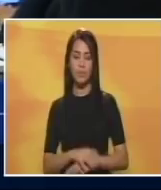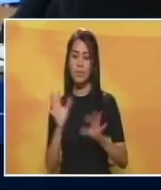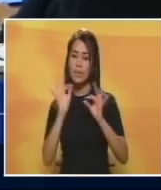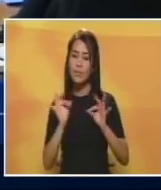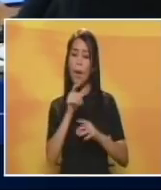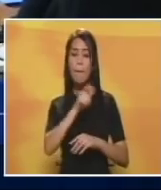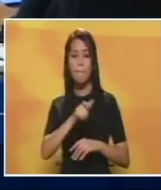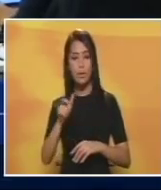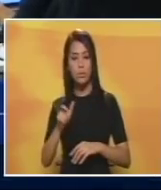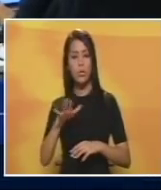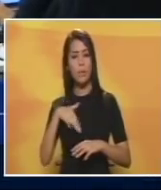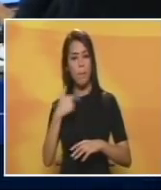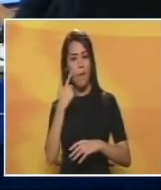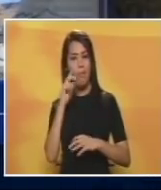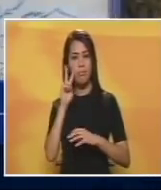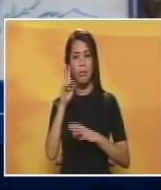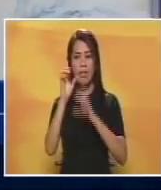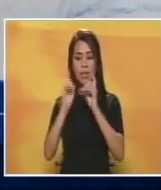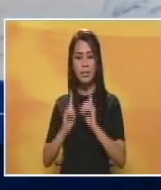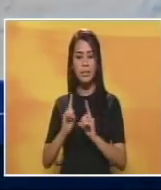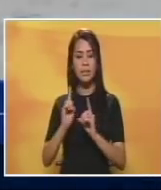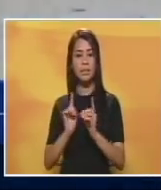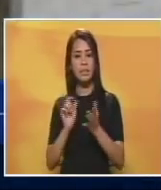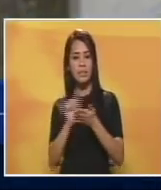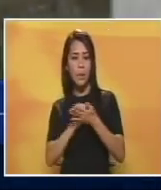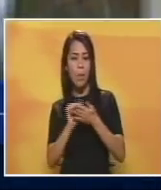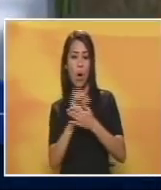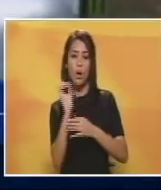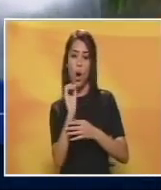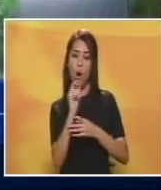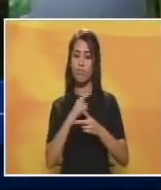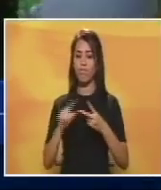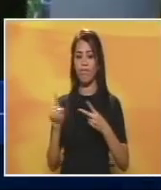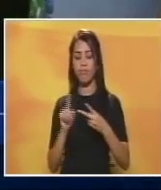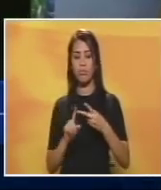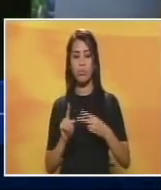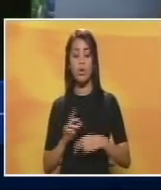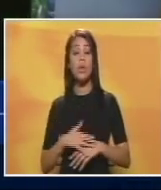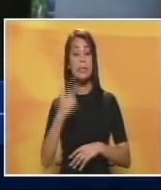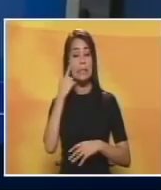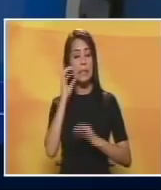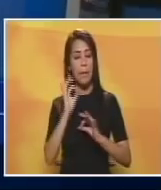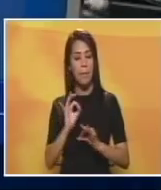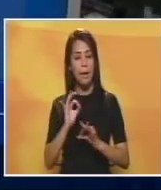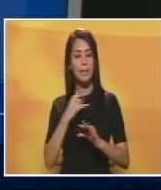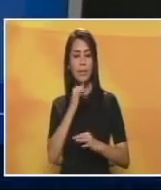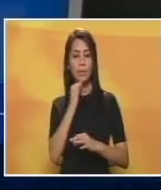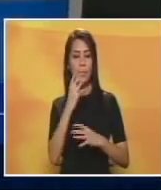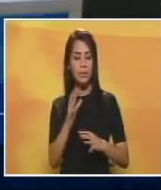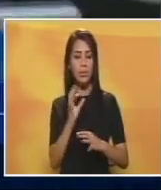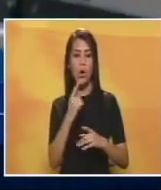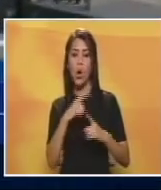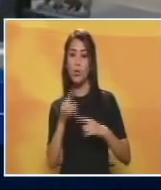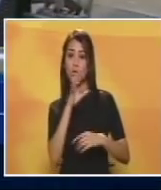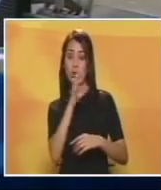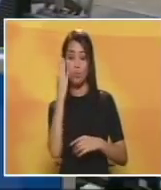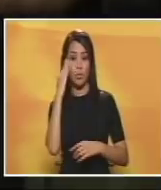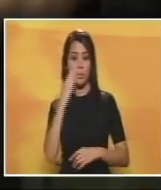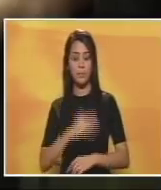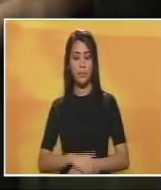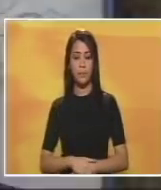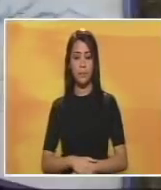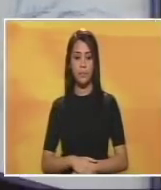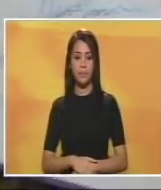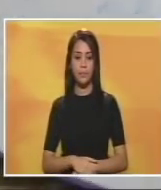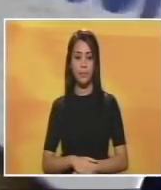las personas tendrán la posibilidad de decidir si eliminan o no algunas herramientas y podrán saber si su información se ha visto comprometida en el caso Cambridge